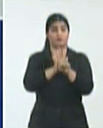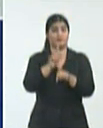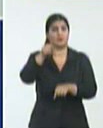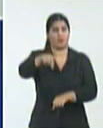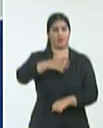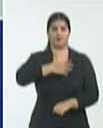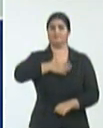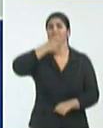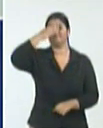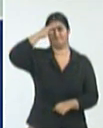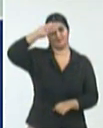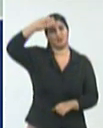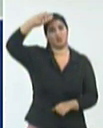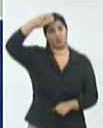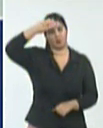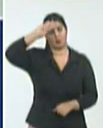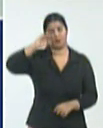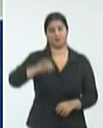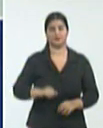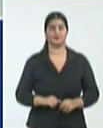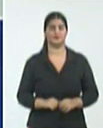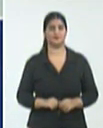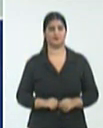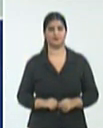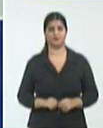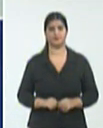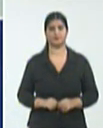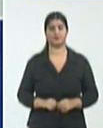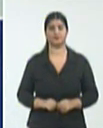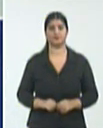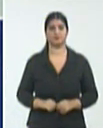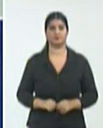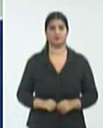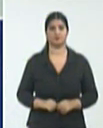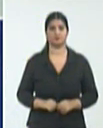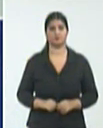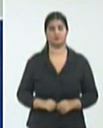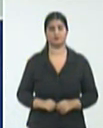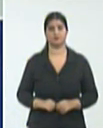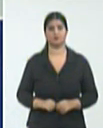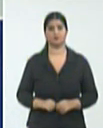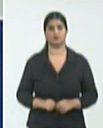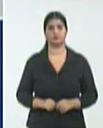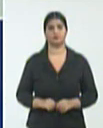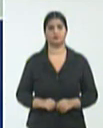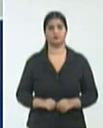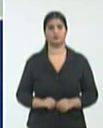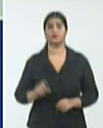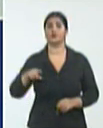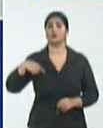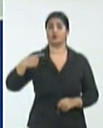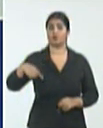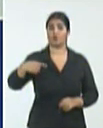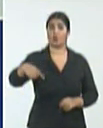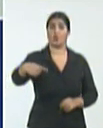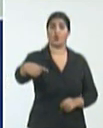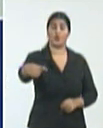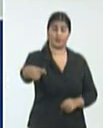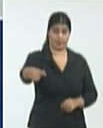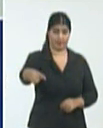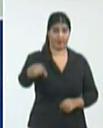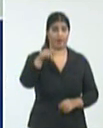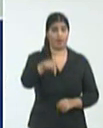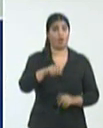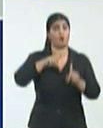territorio. Todos los días, excepto el día 12 de julio, con cifras por